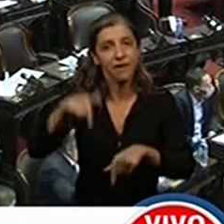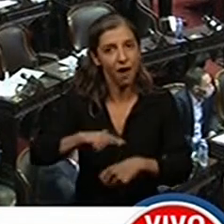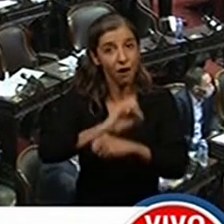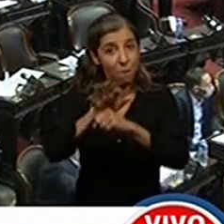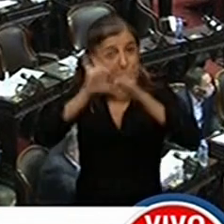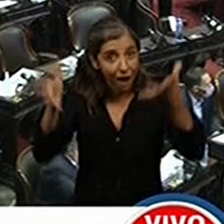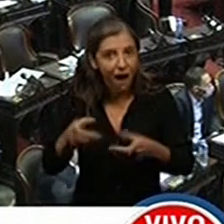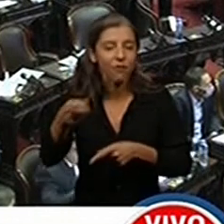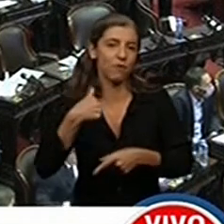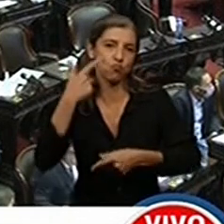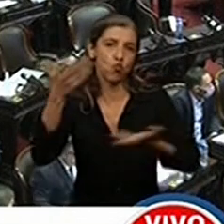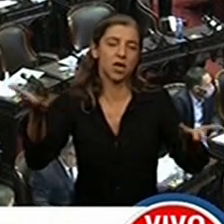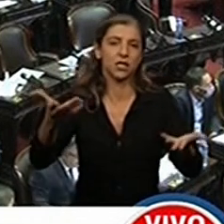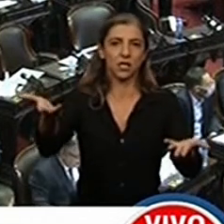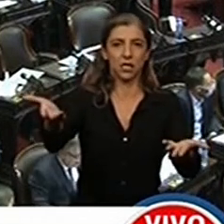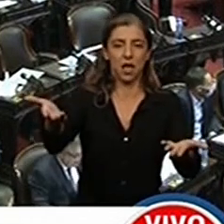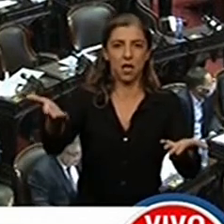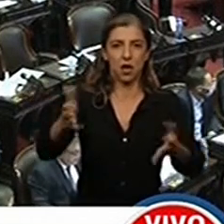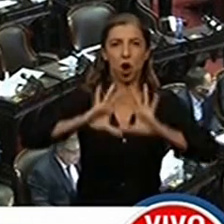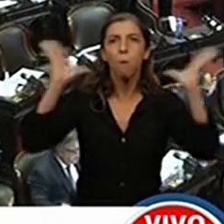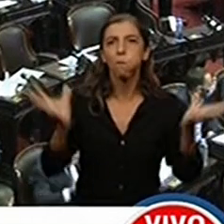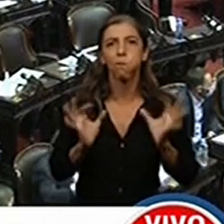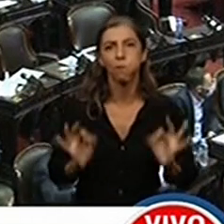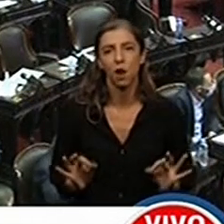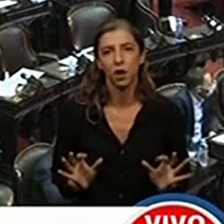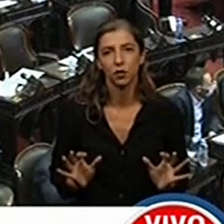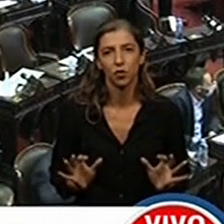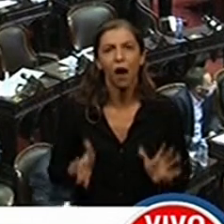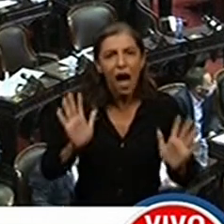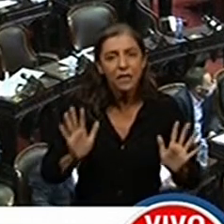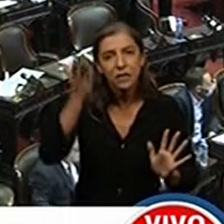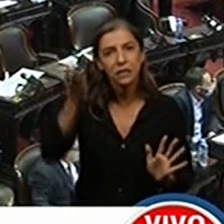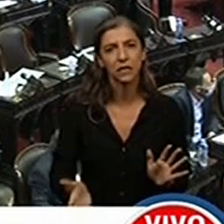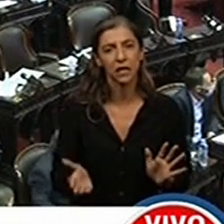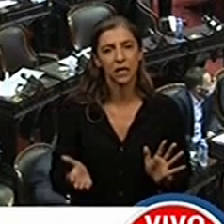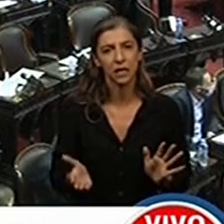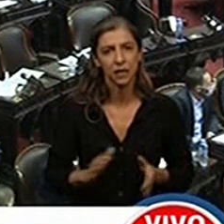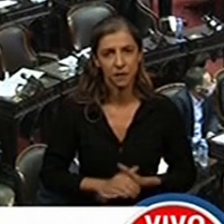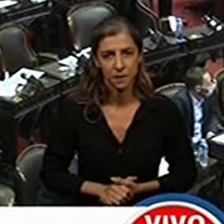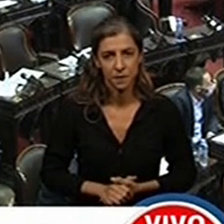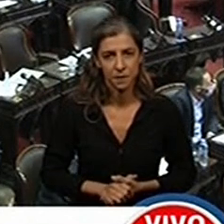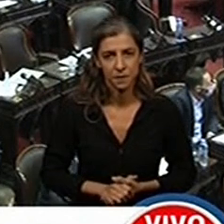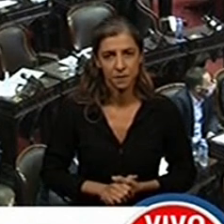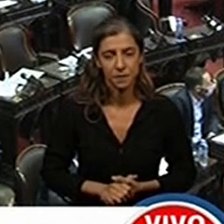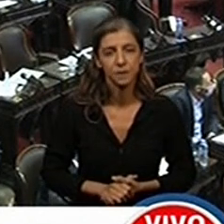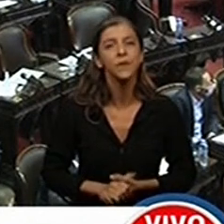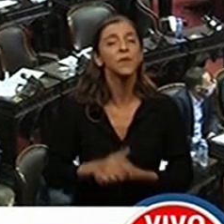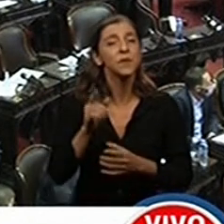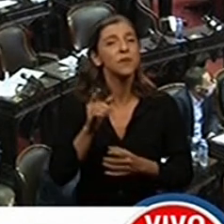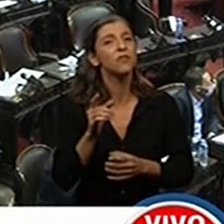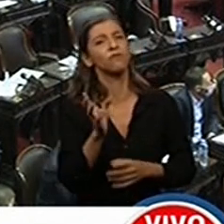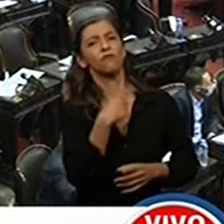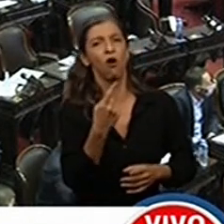mostró en su totalidad. Ese es Gildo Infrán. Gildo Infrán, el que